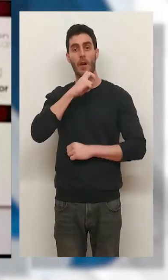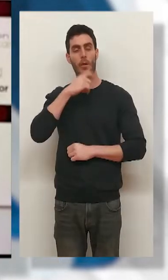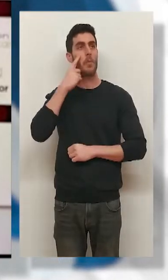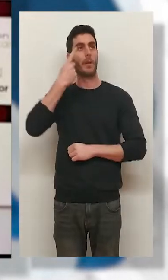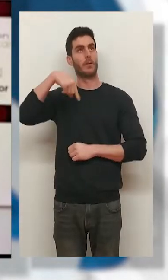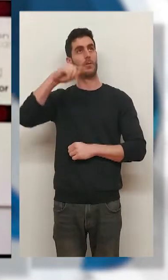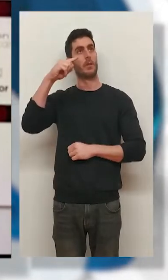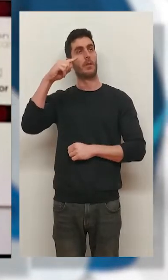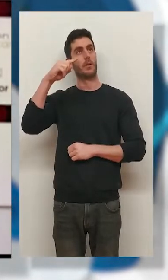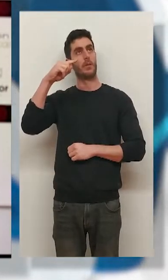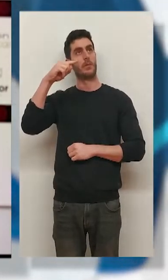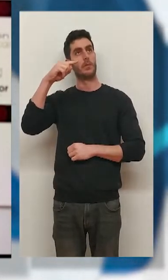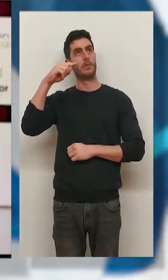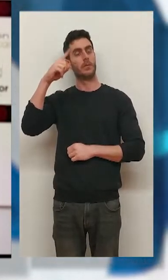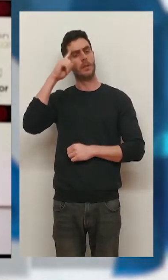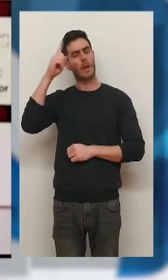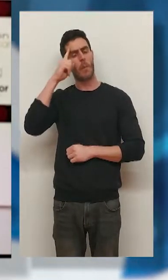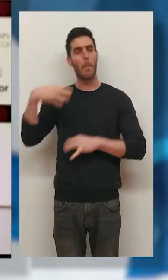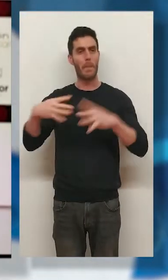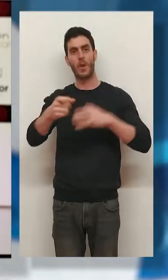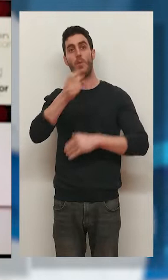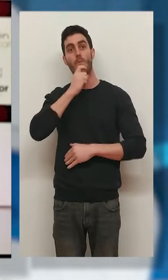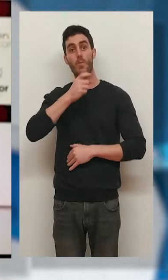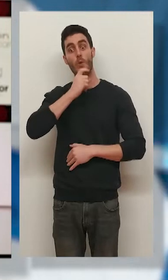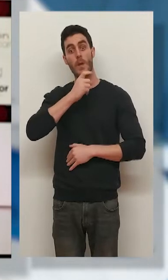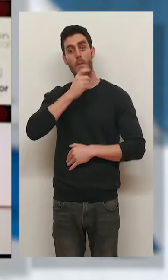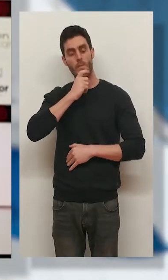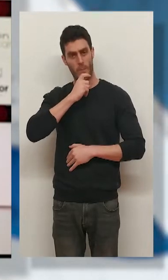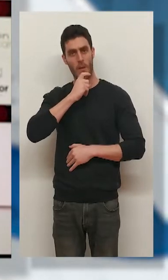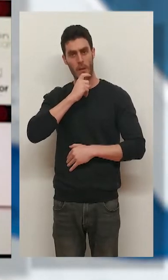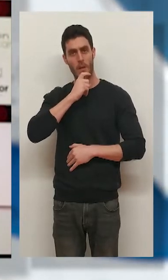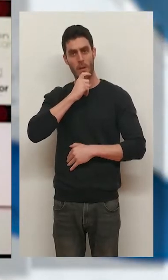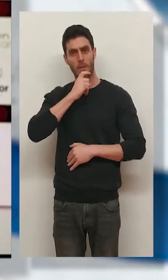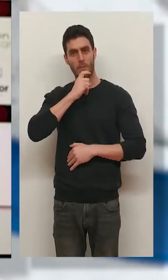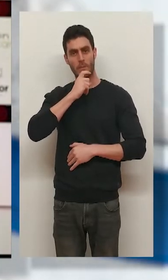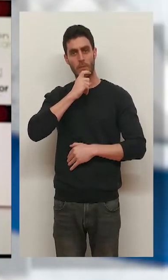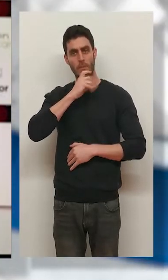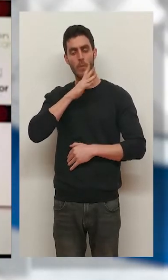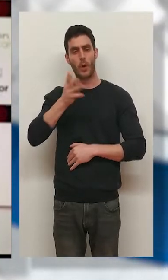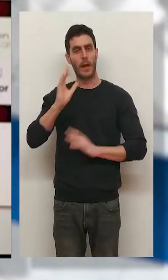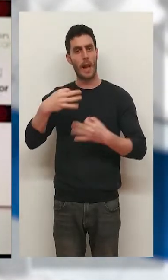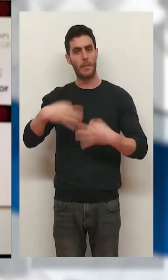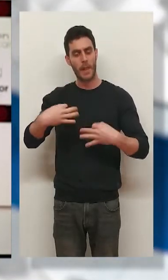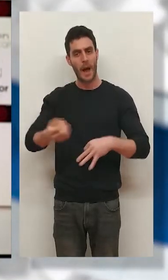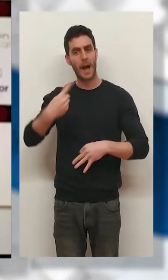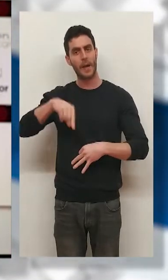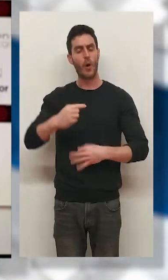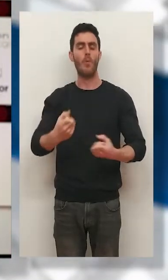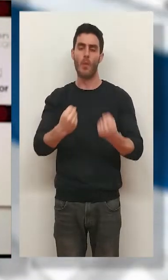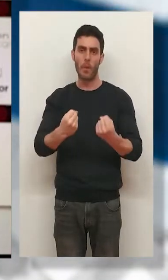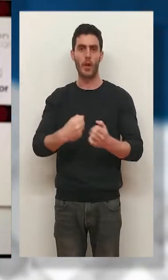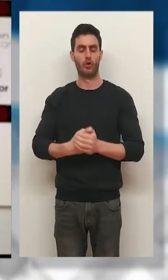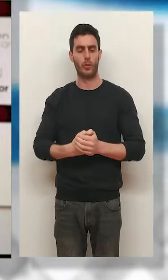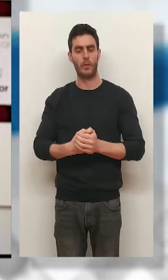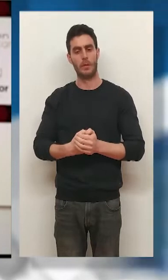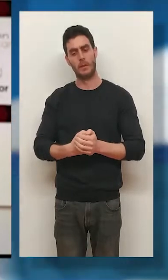Sabíamos que era un partido muy, muy, muy difícil, que nos lo iban a poner con esos balones aéreos, con ese juego aéreo que son poderosísimos, y luego el ritmo que le han metido al